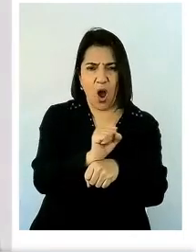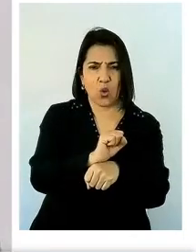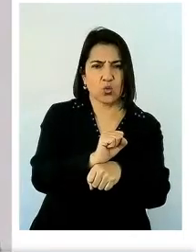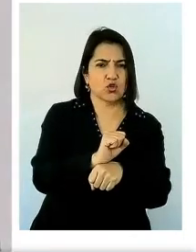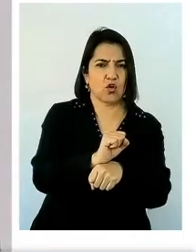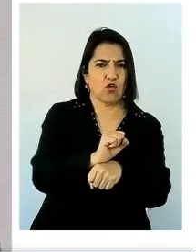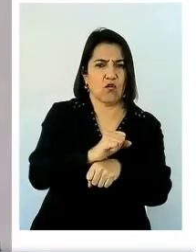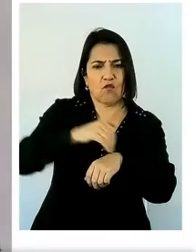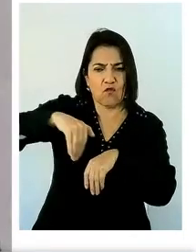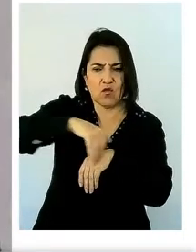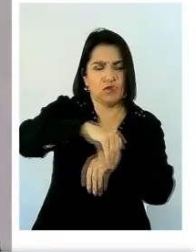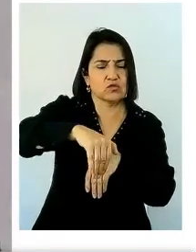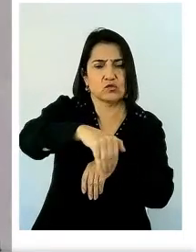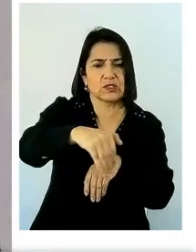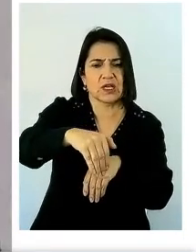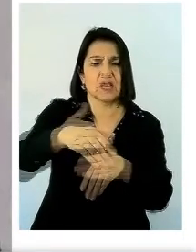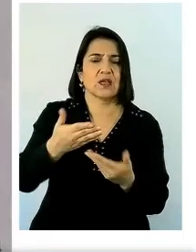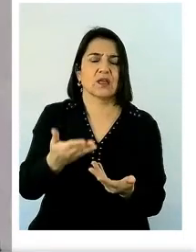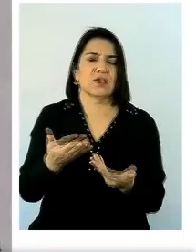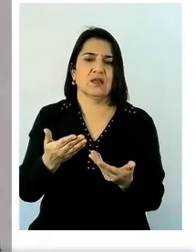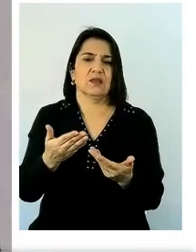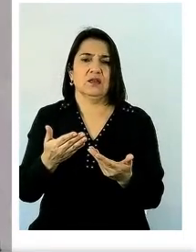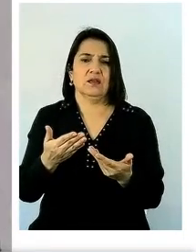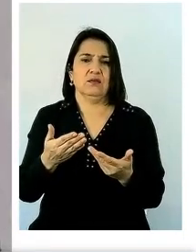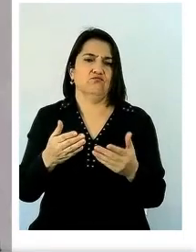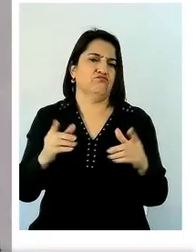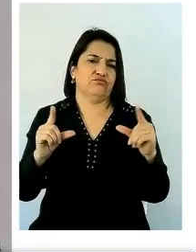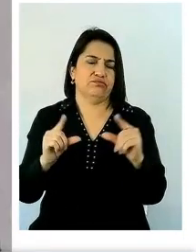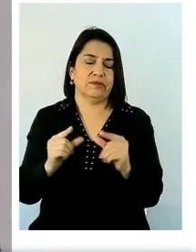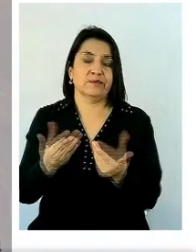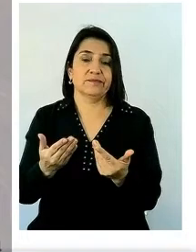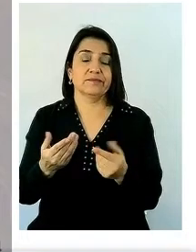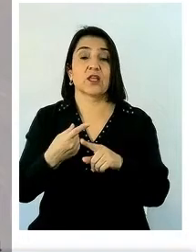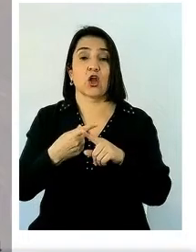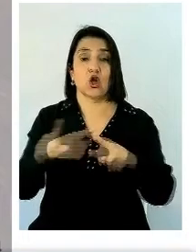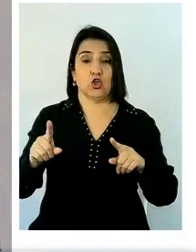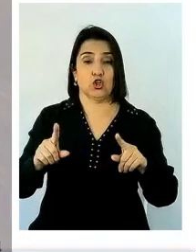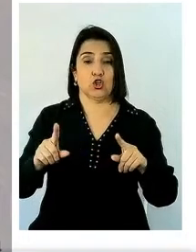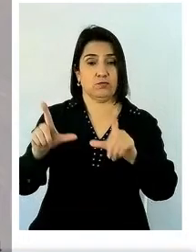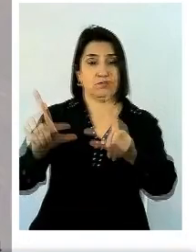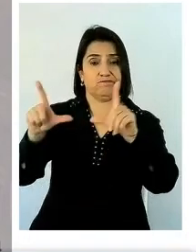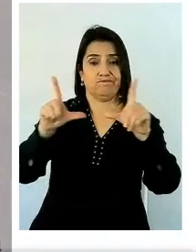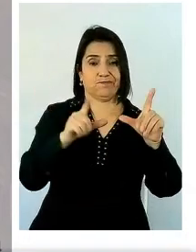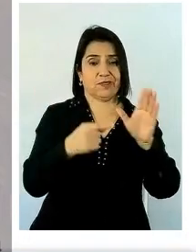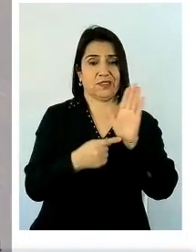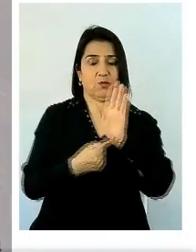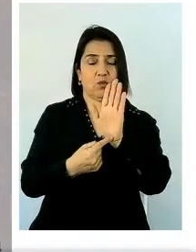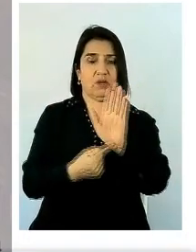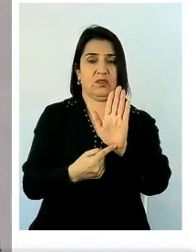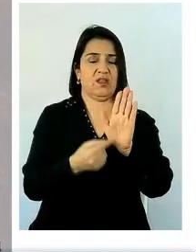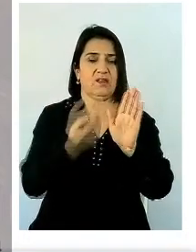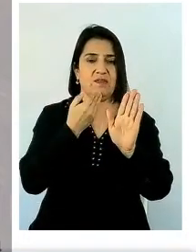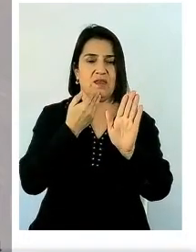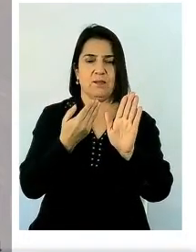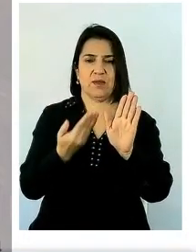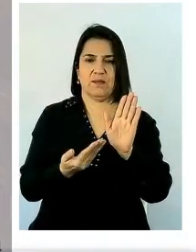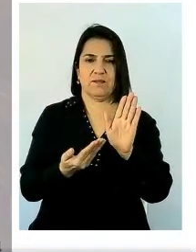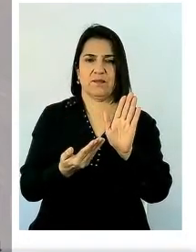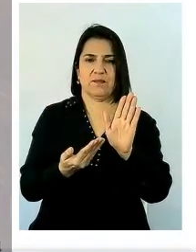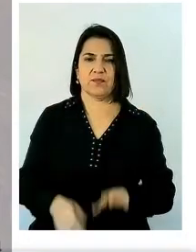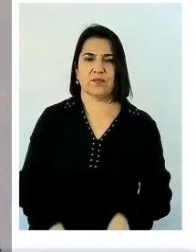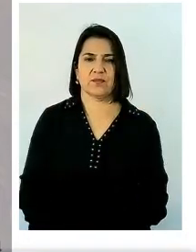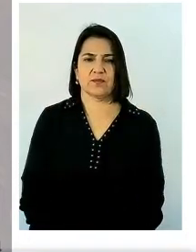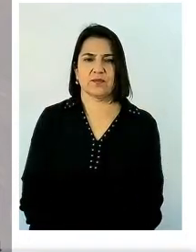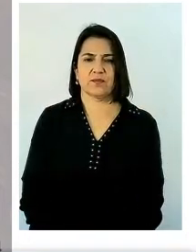activos, están muy por debajo. Esto es otro gráfico que representa también una mala